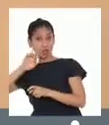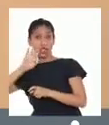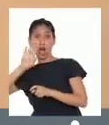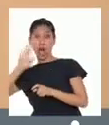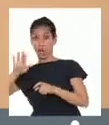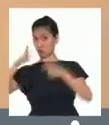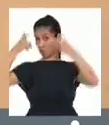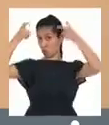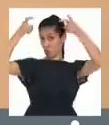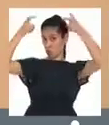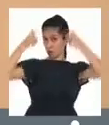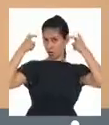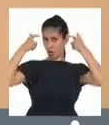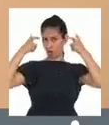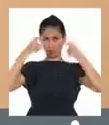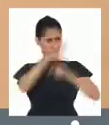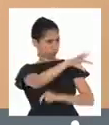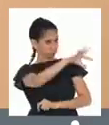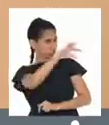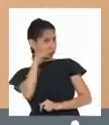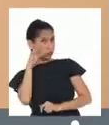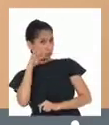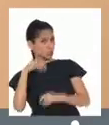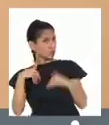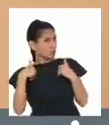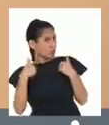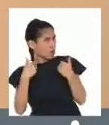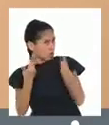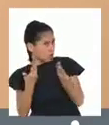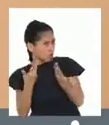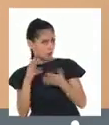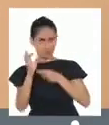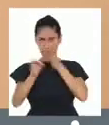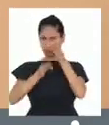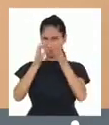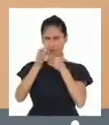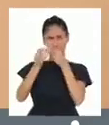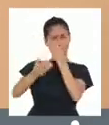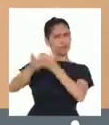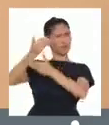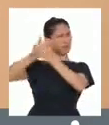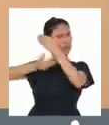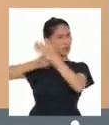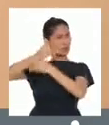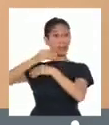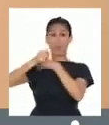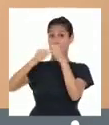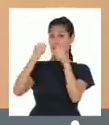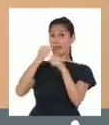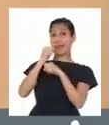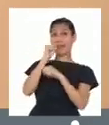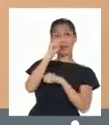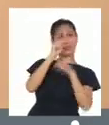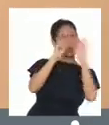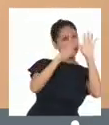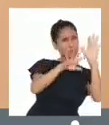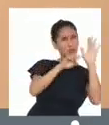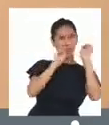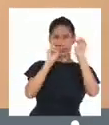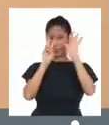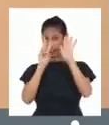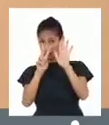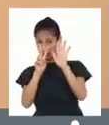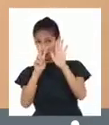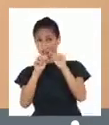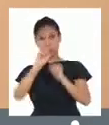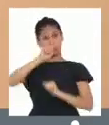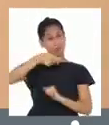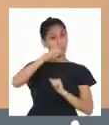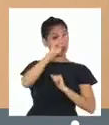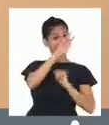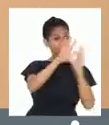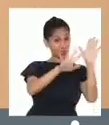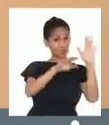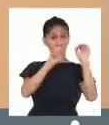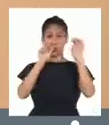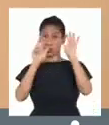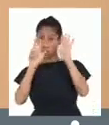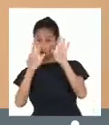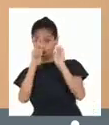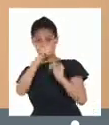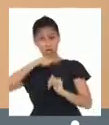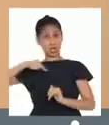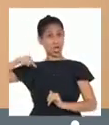Te explico. Las autoridades del siglo XVII y XVIII que gobernaron en nombre de los